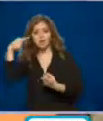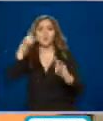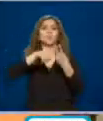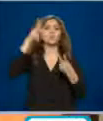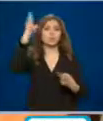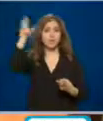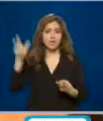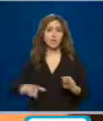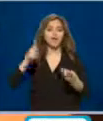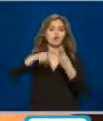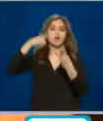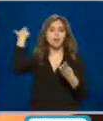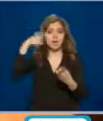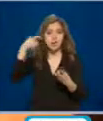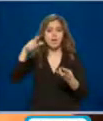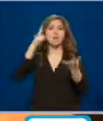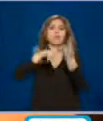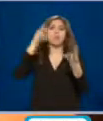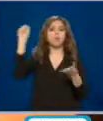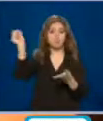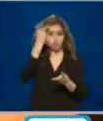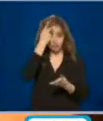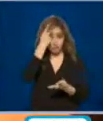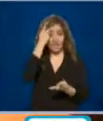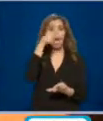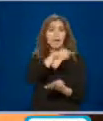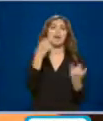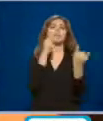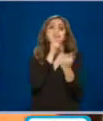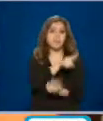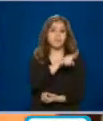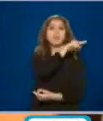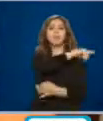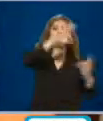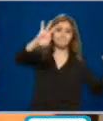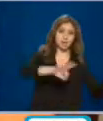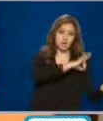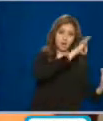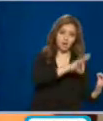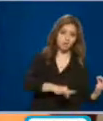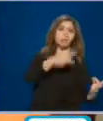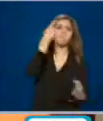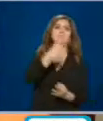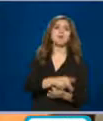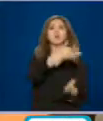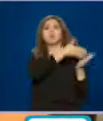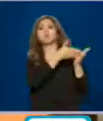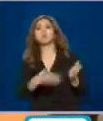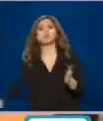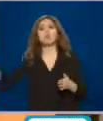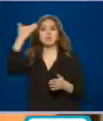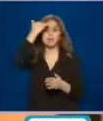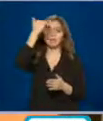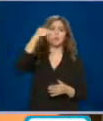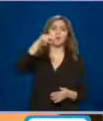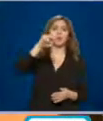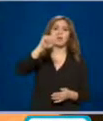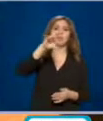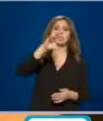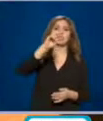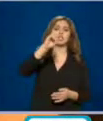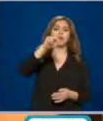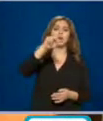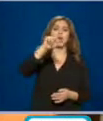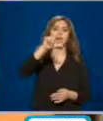Hidalgo, Querétaro, San Luis Potosí. ajá. Y así pasaba con el mariachi, nada más que como en el tiempo nacionalista, pues se fue creando